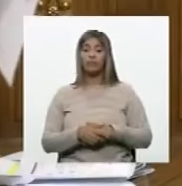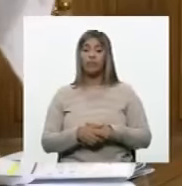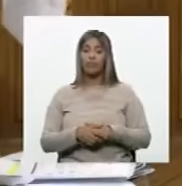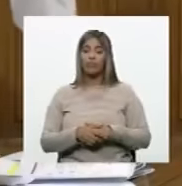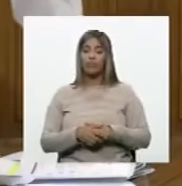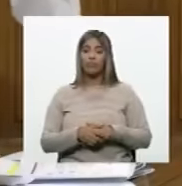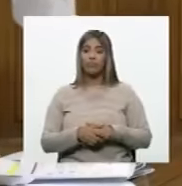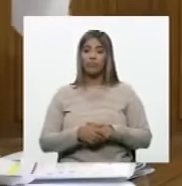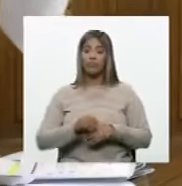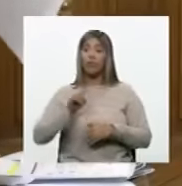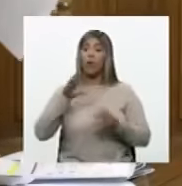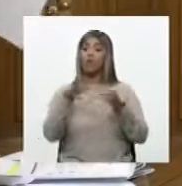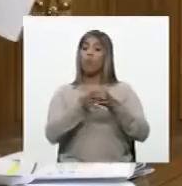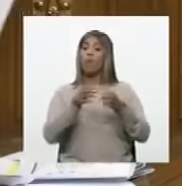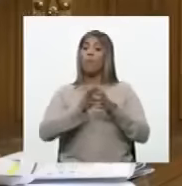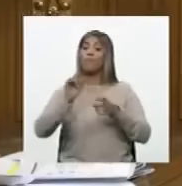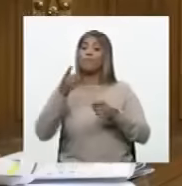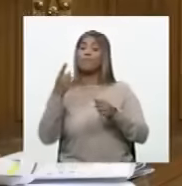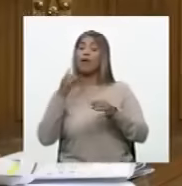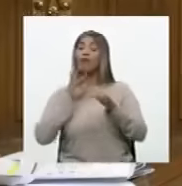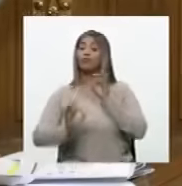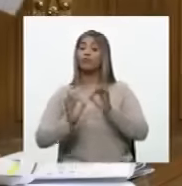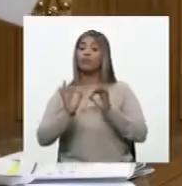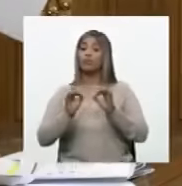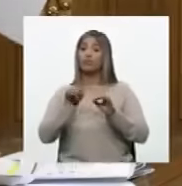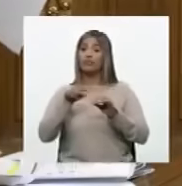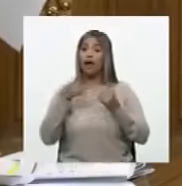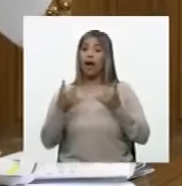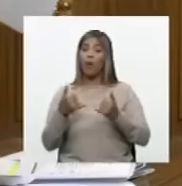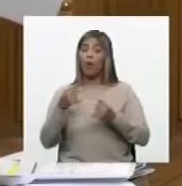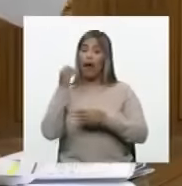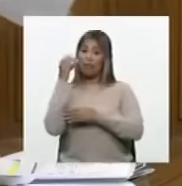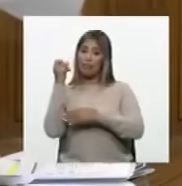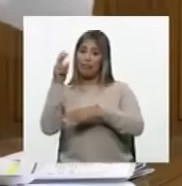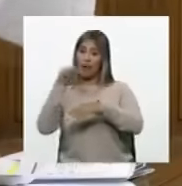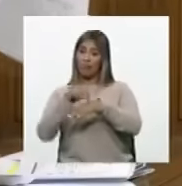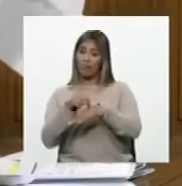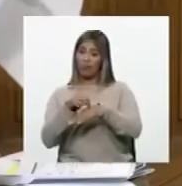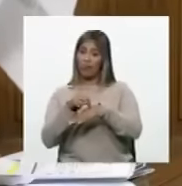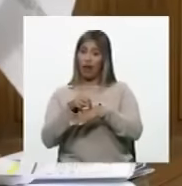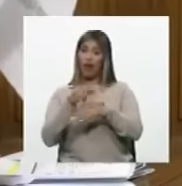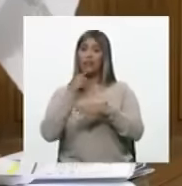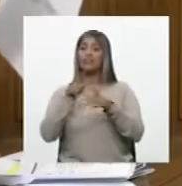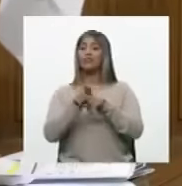5.567.817, de Primero Justicia, la actual presidenta de la Asamblea de Narnia, de la Asamblea